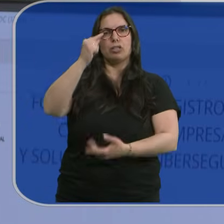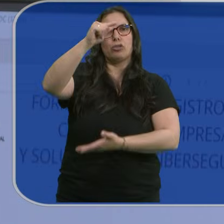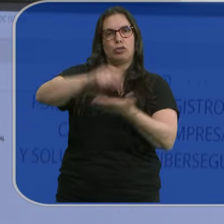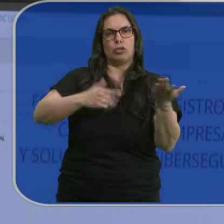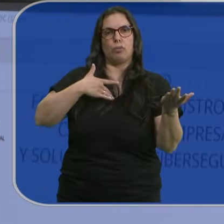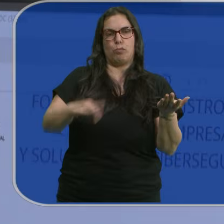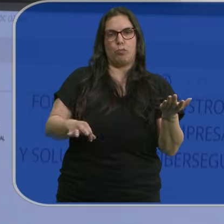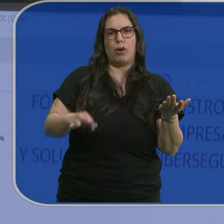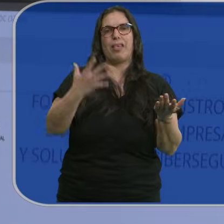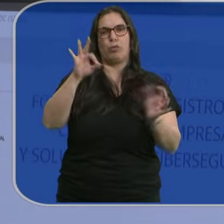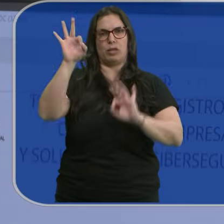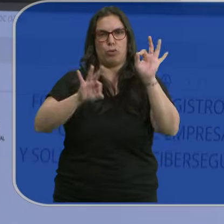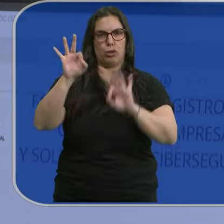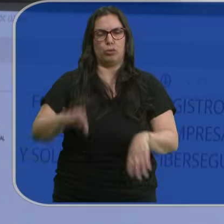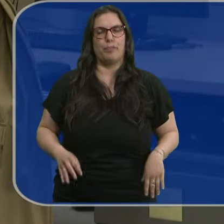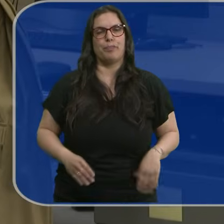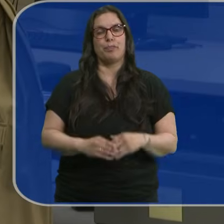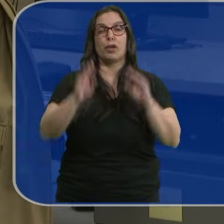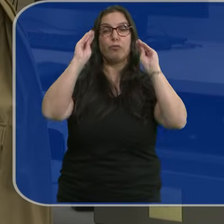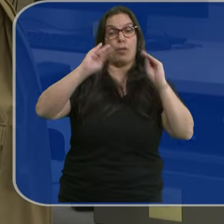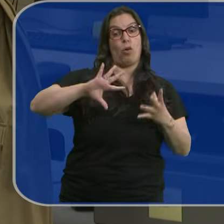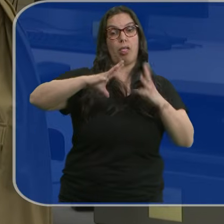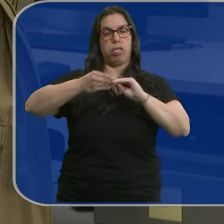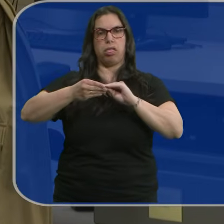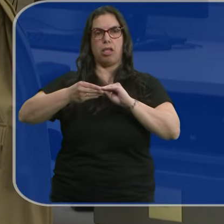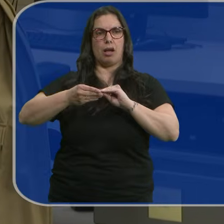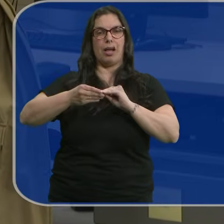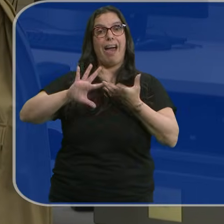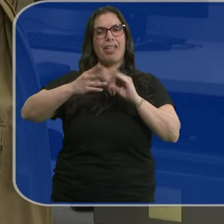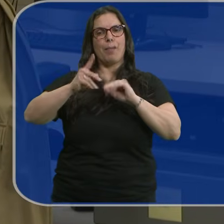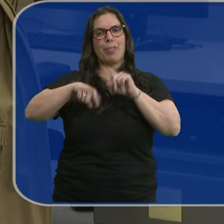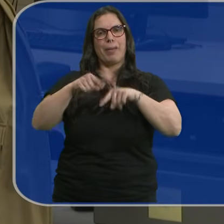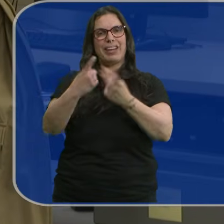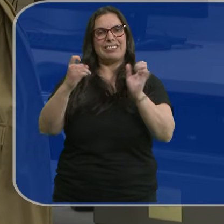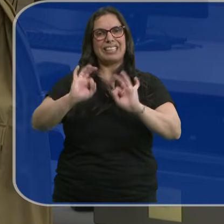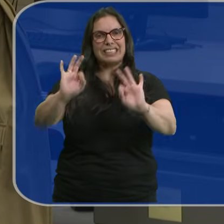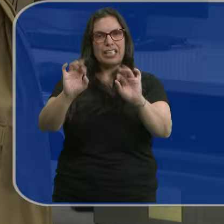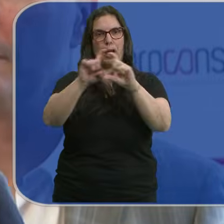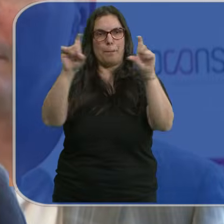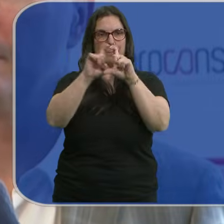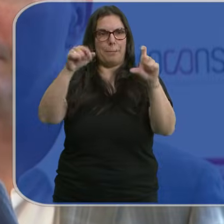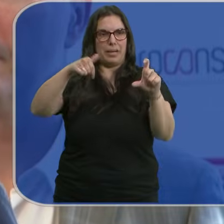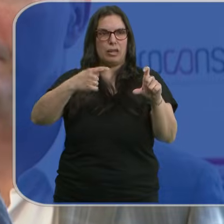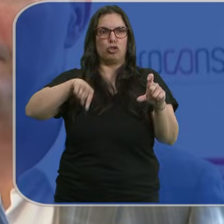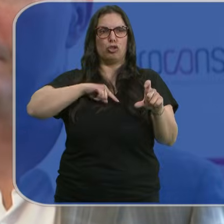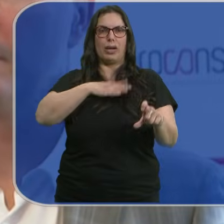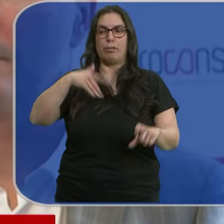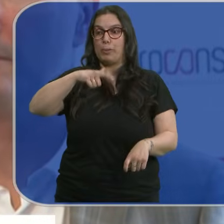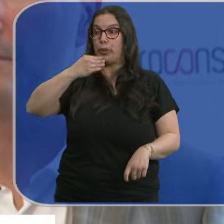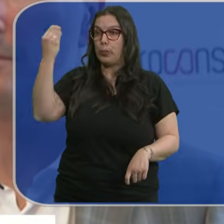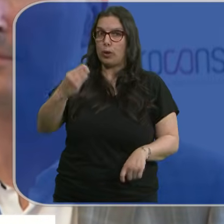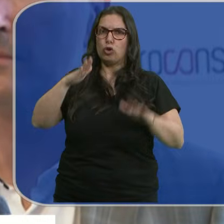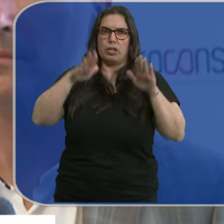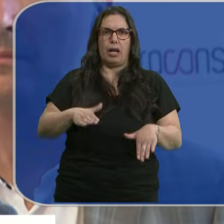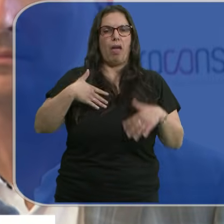la mitad de los participantes. Una formación adaptada, pero adaptada a las necesidades singulares de la empresa. Queremos fidelizar el talento, que